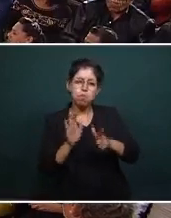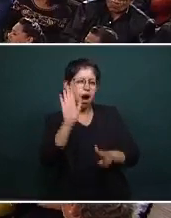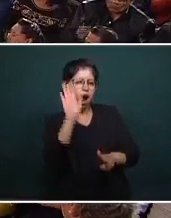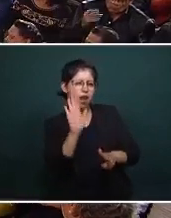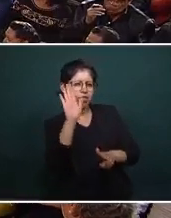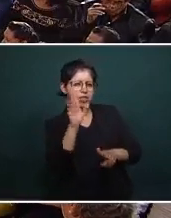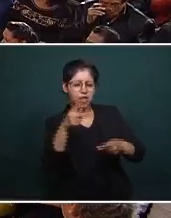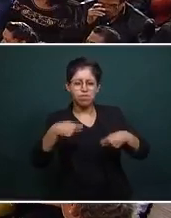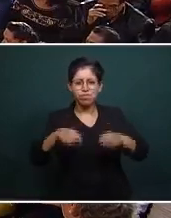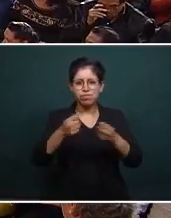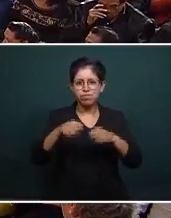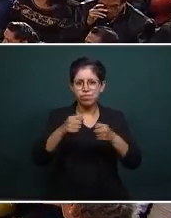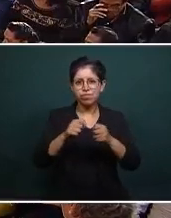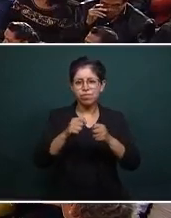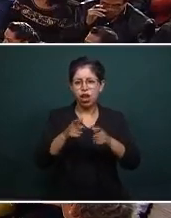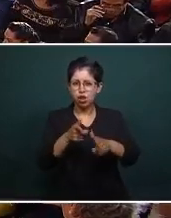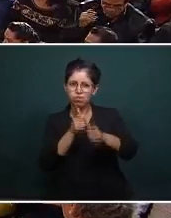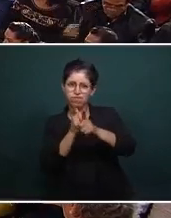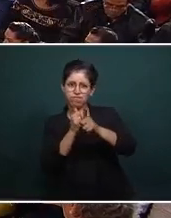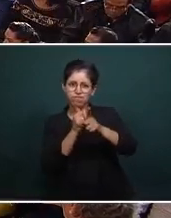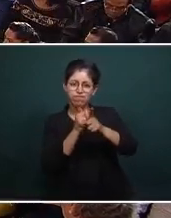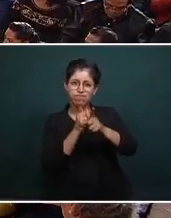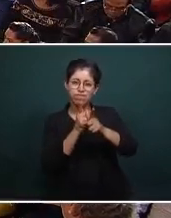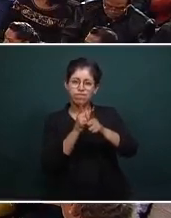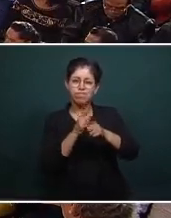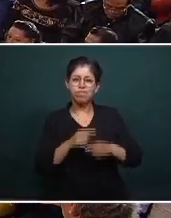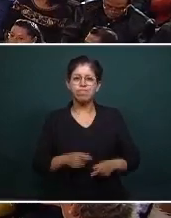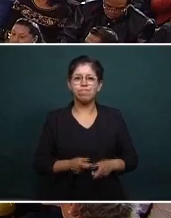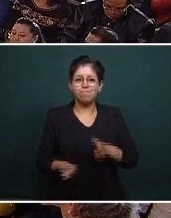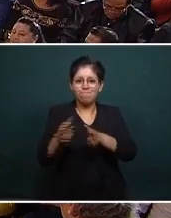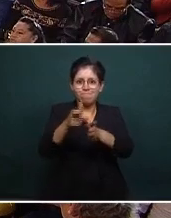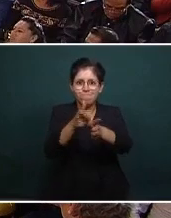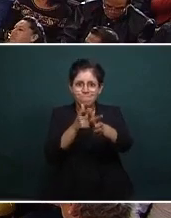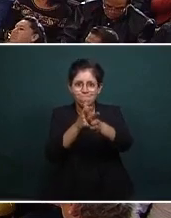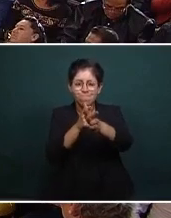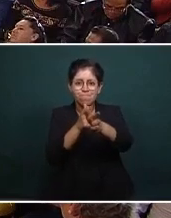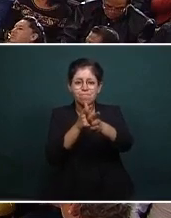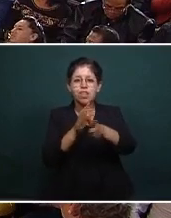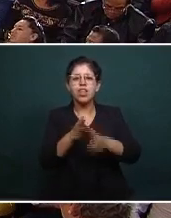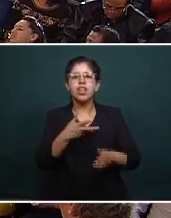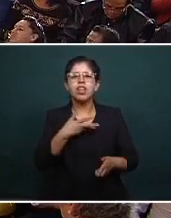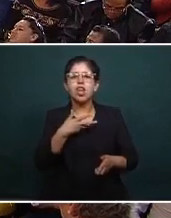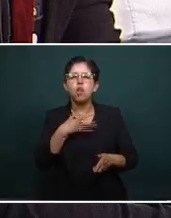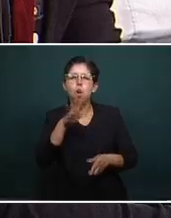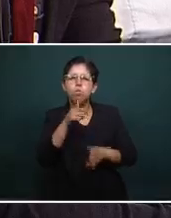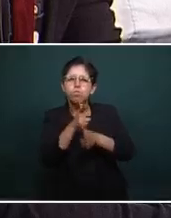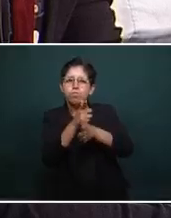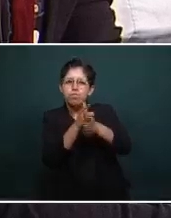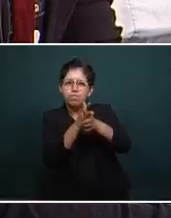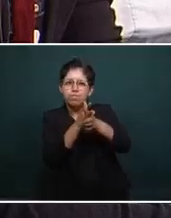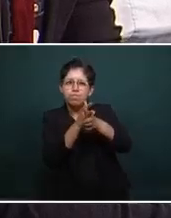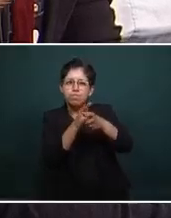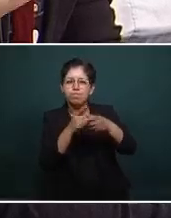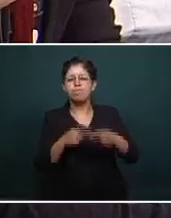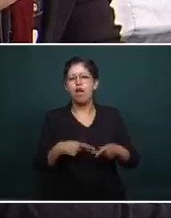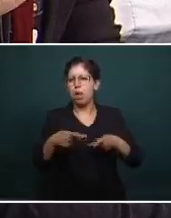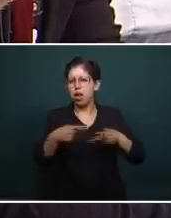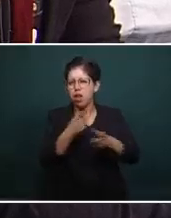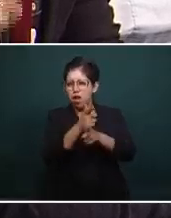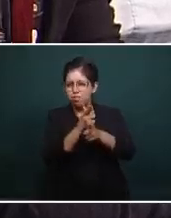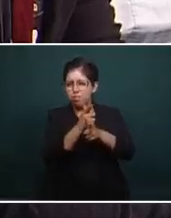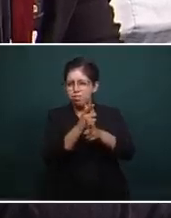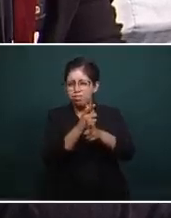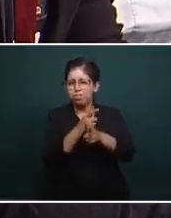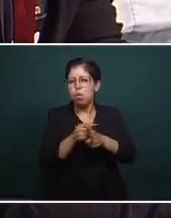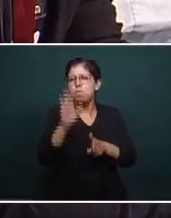fuego que usan de estas municiones como de práctica. No son armas de fuego, pero